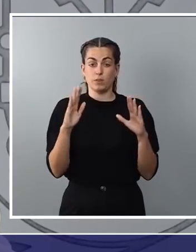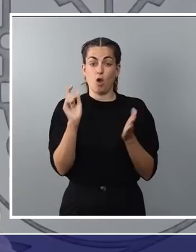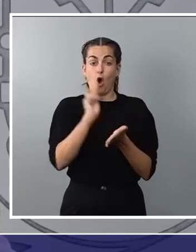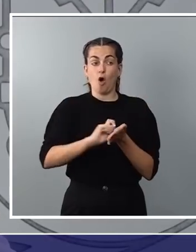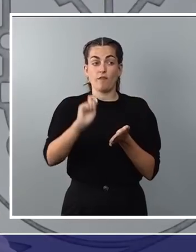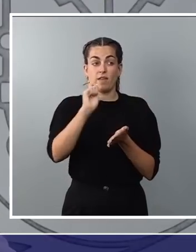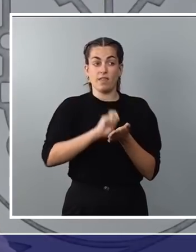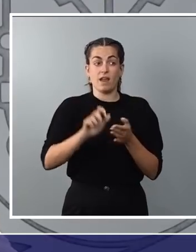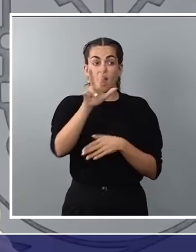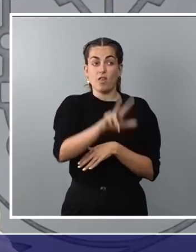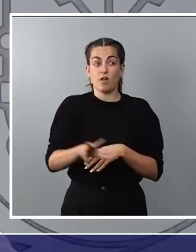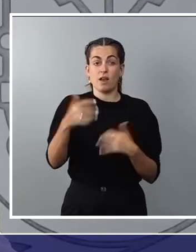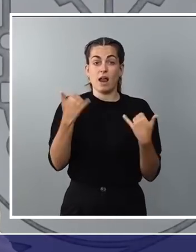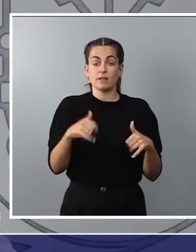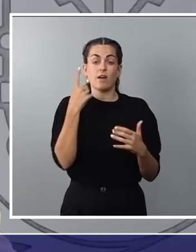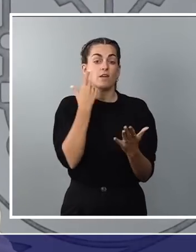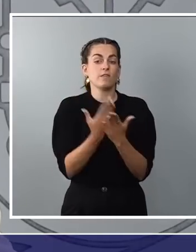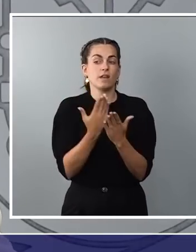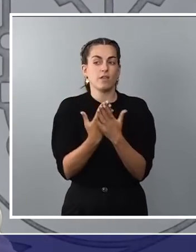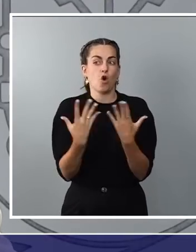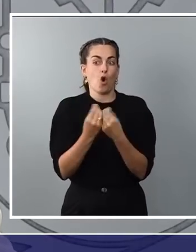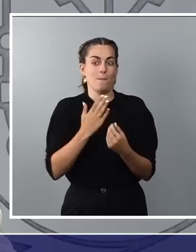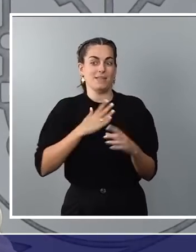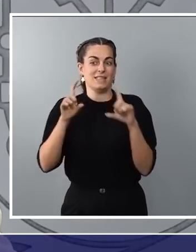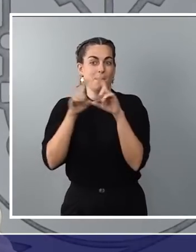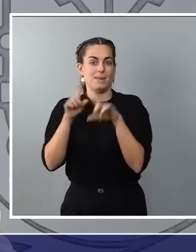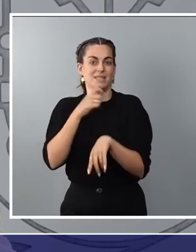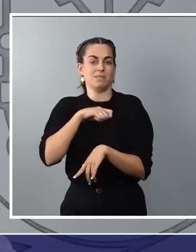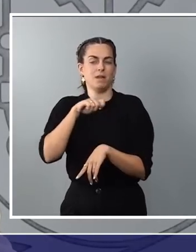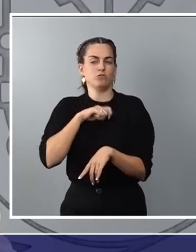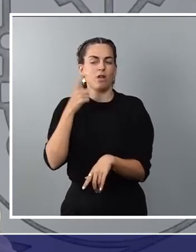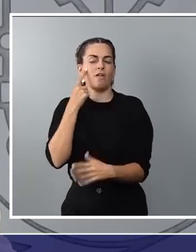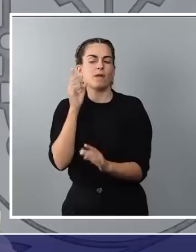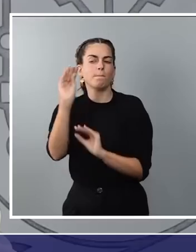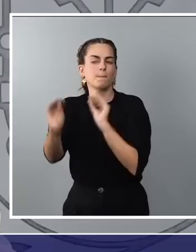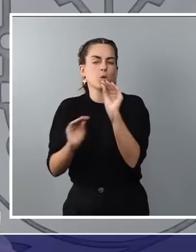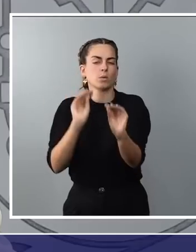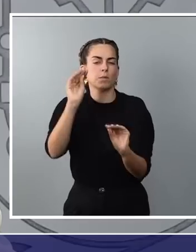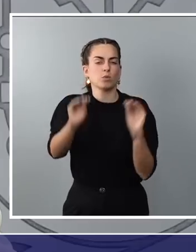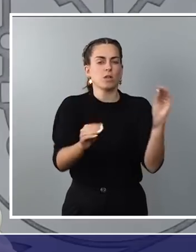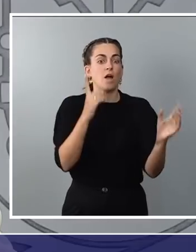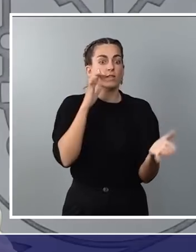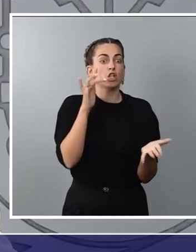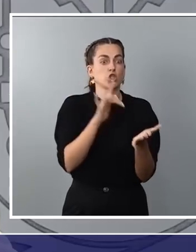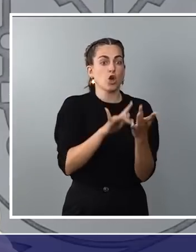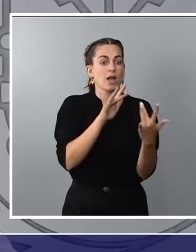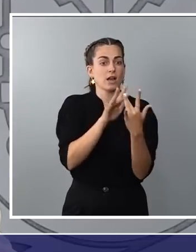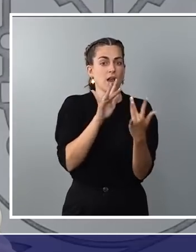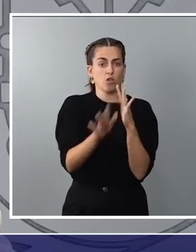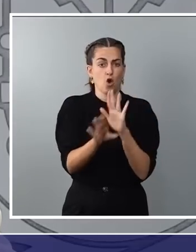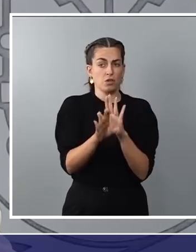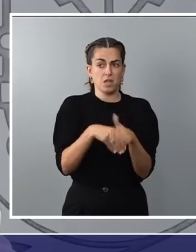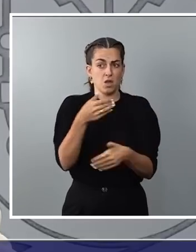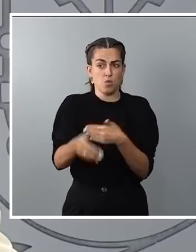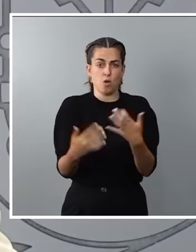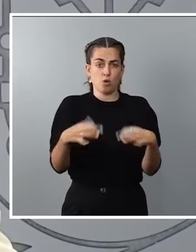está verificando con nuestras empresas, con las empresas españolas, que efectivamente se están produciendo las relaciones desde la normalidad.